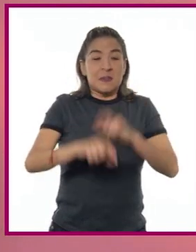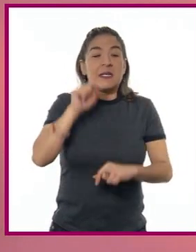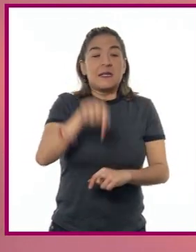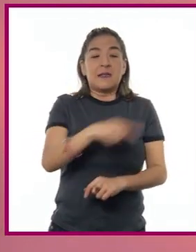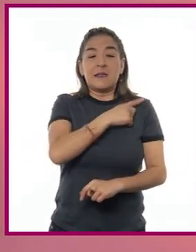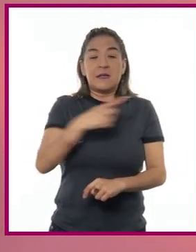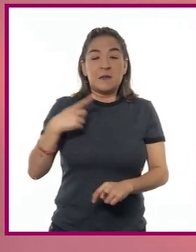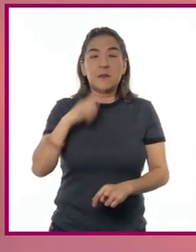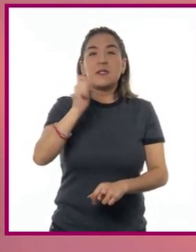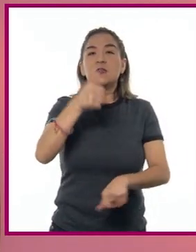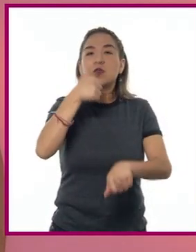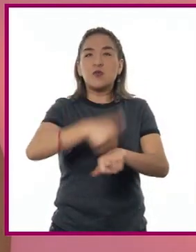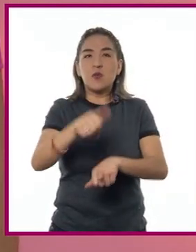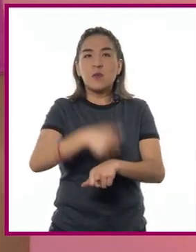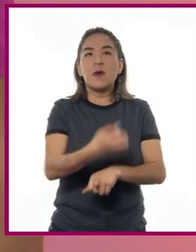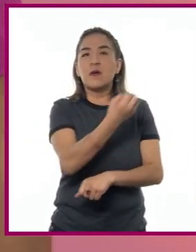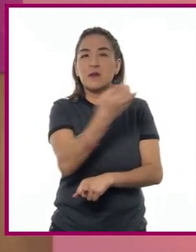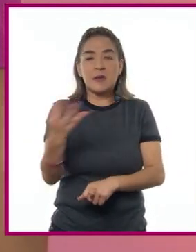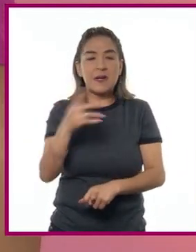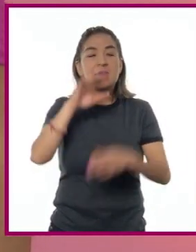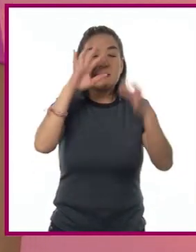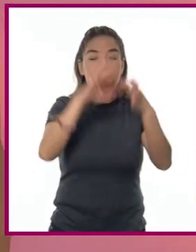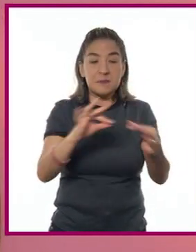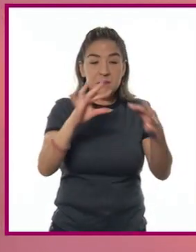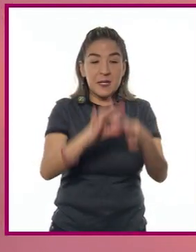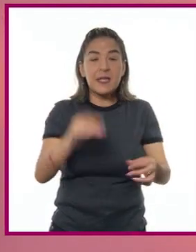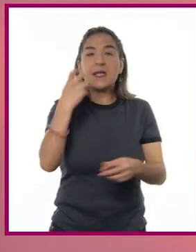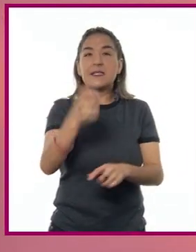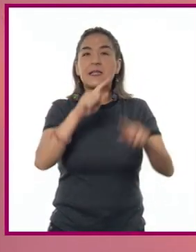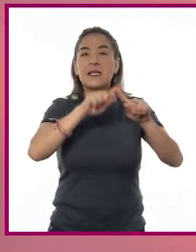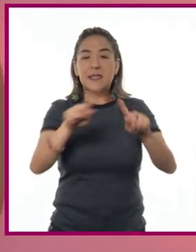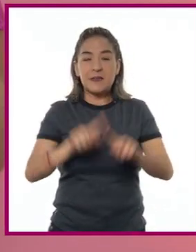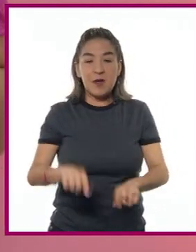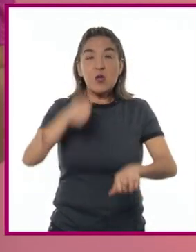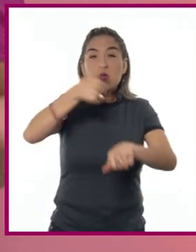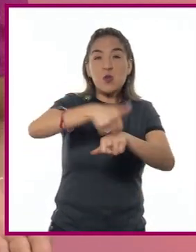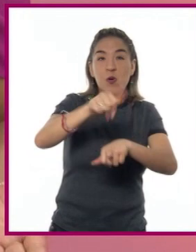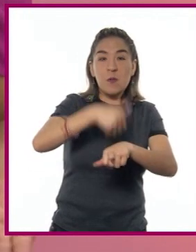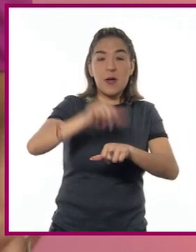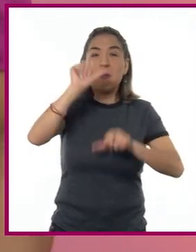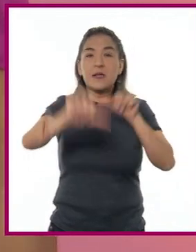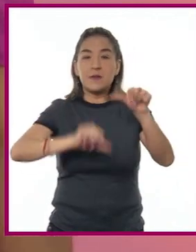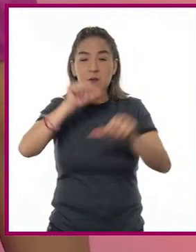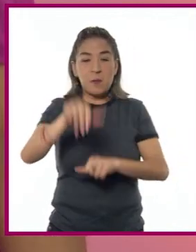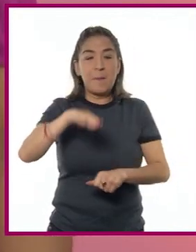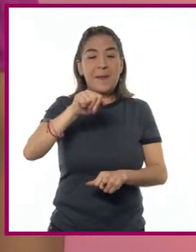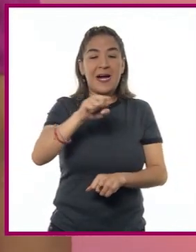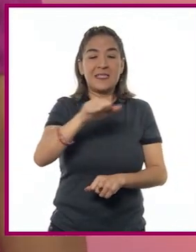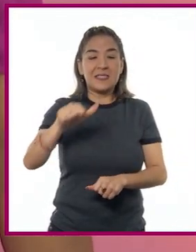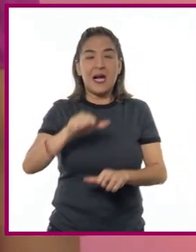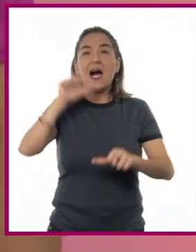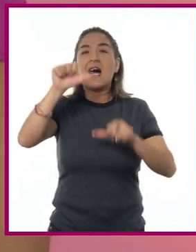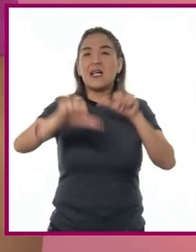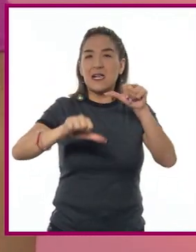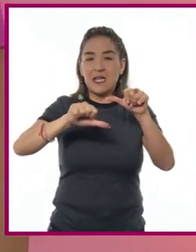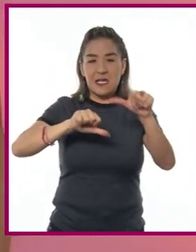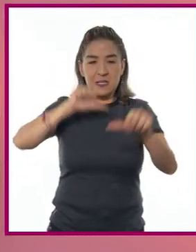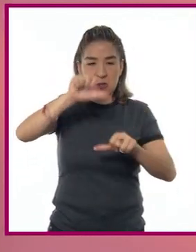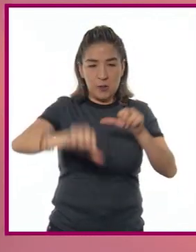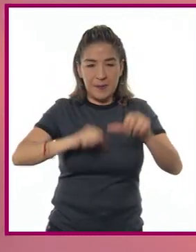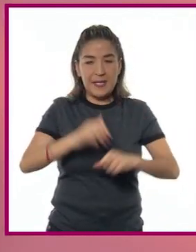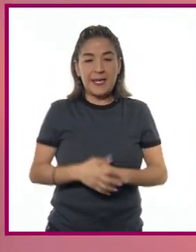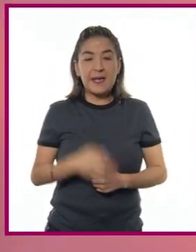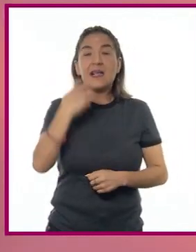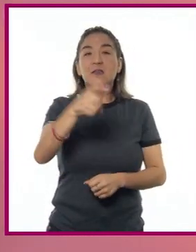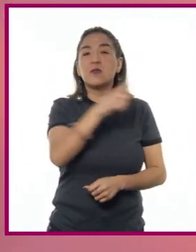número de protones en su núcleo. Expliquen la diferencia entre número atómico y masa atómica. E identifiquen que los